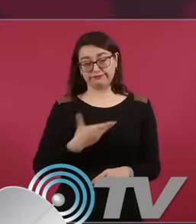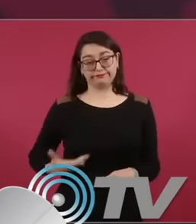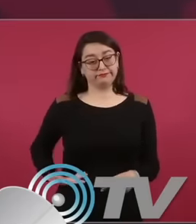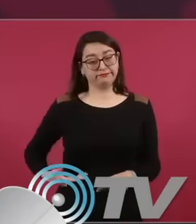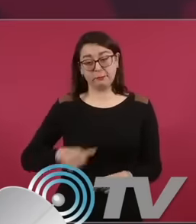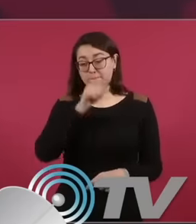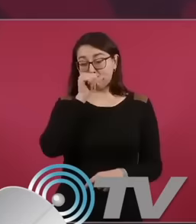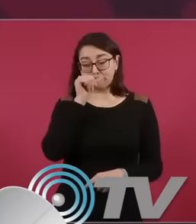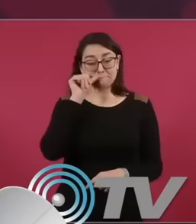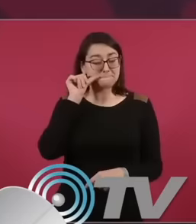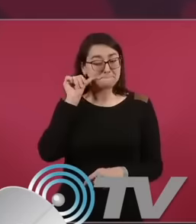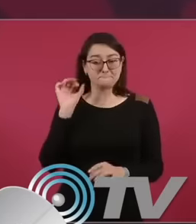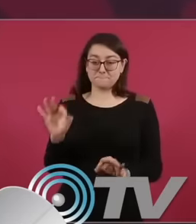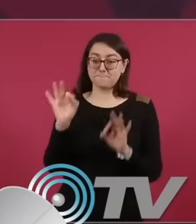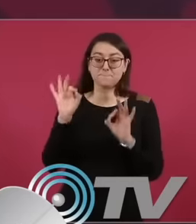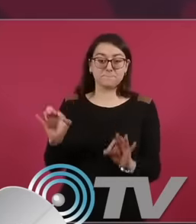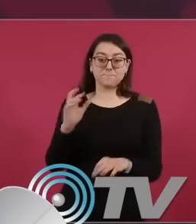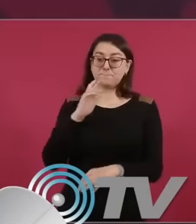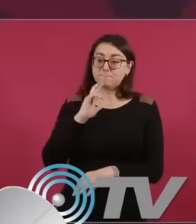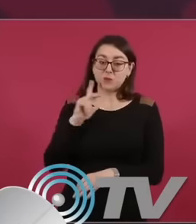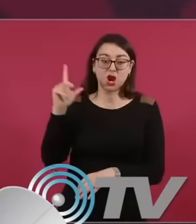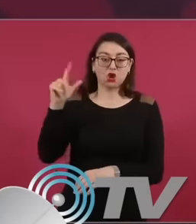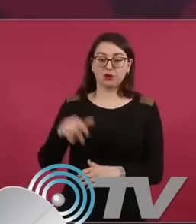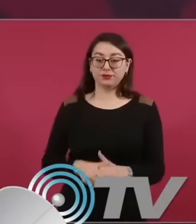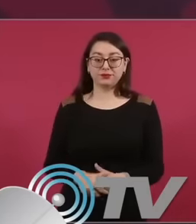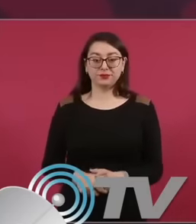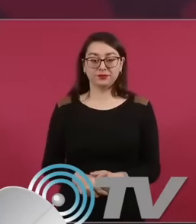presidente de la historia de México.